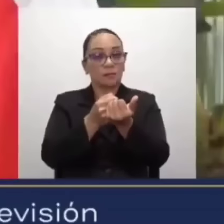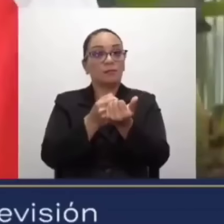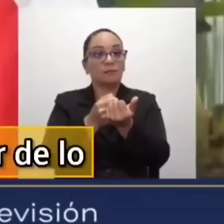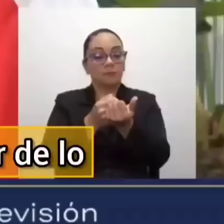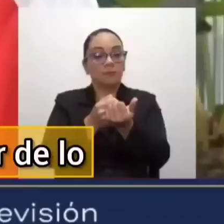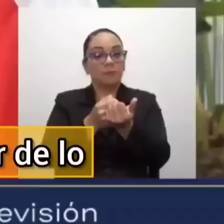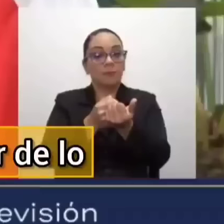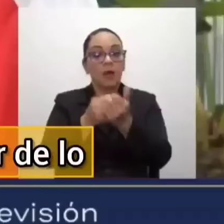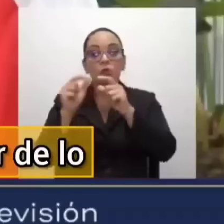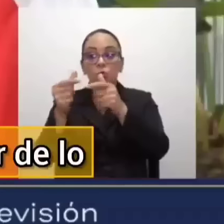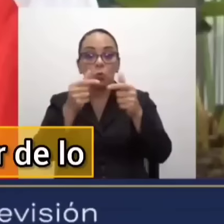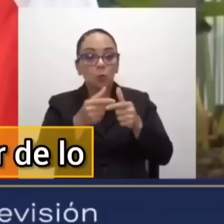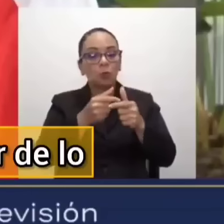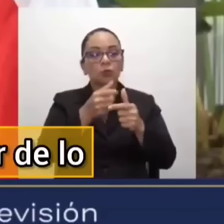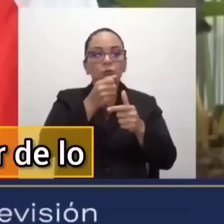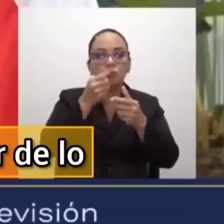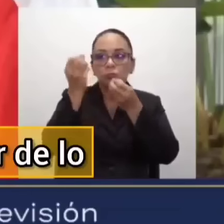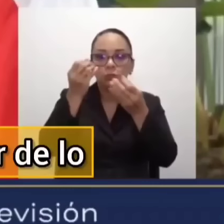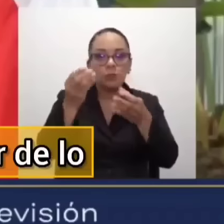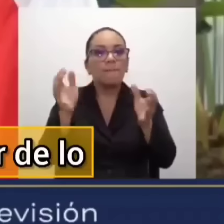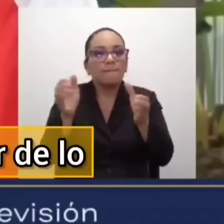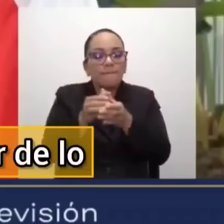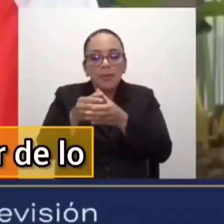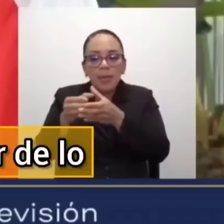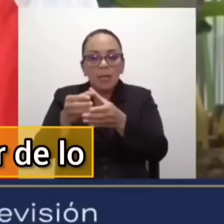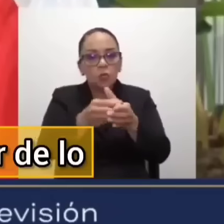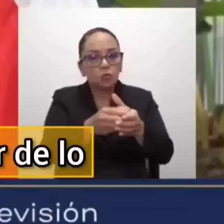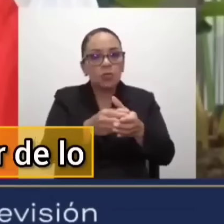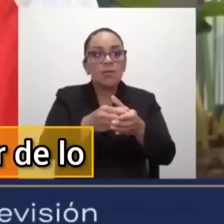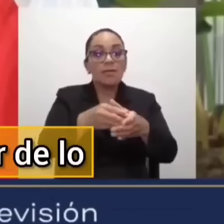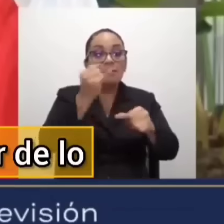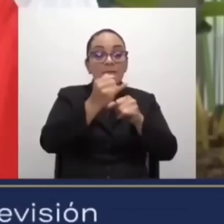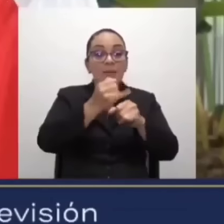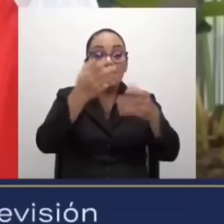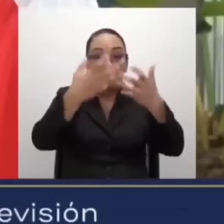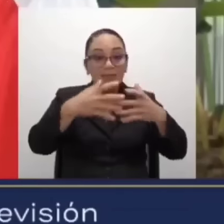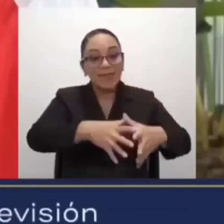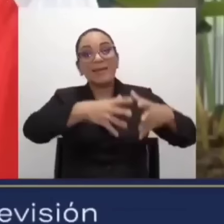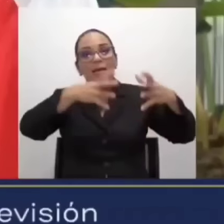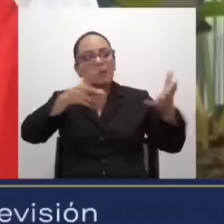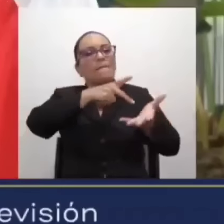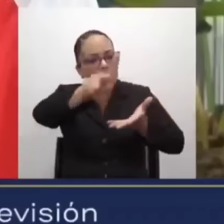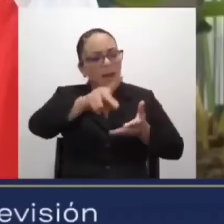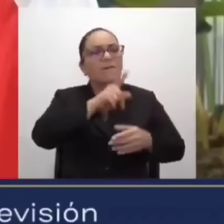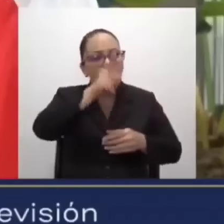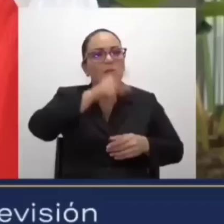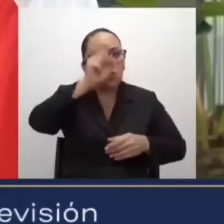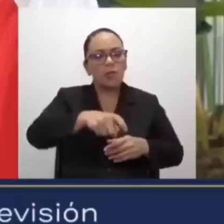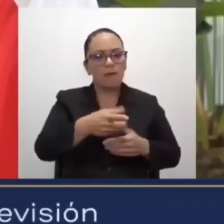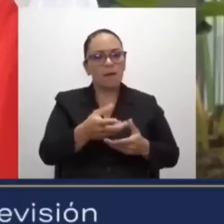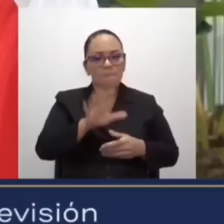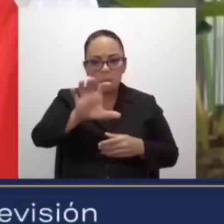pequeñas y de hacer que las grandes paguen el valor de lo que les pertenece a ustedes?